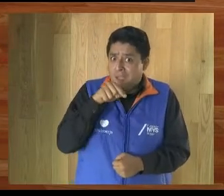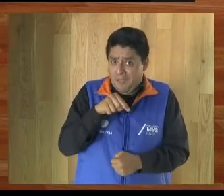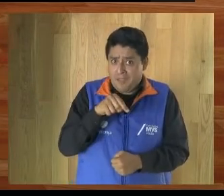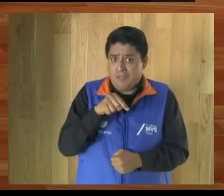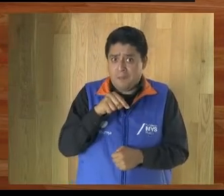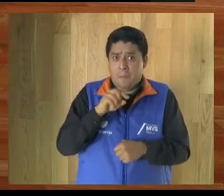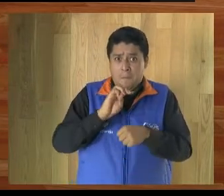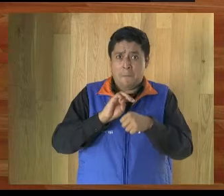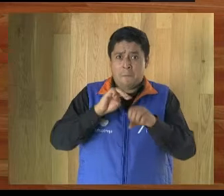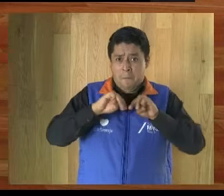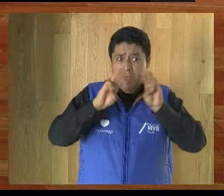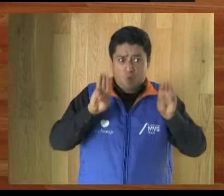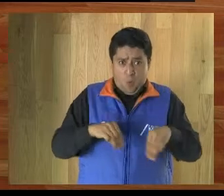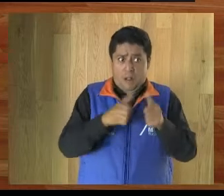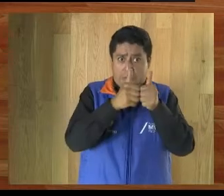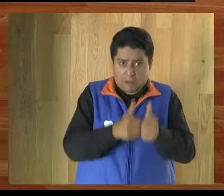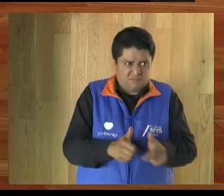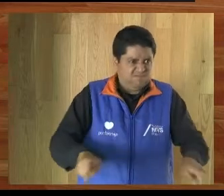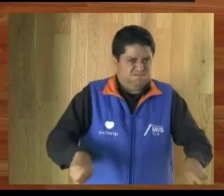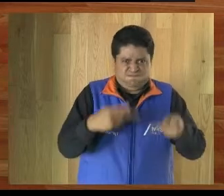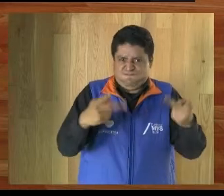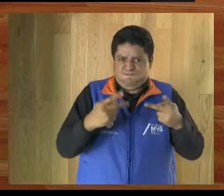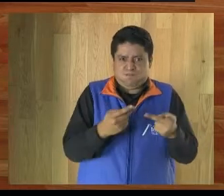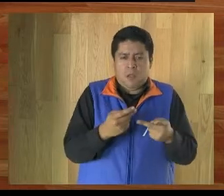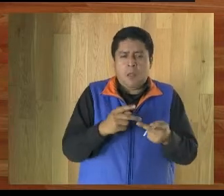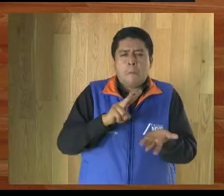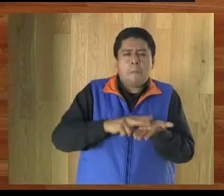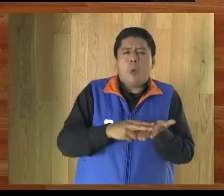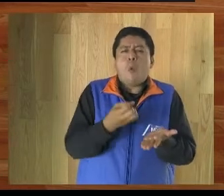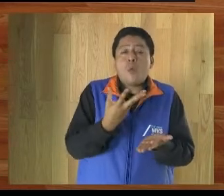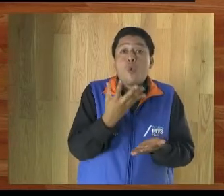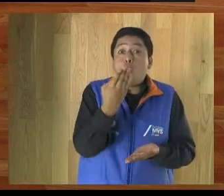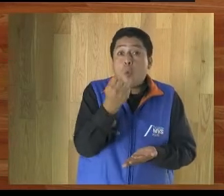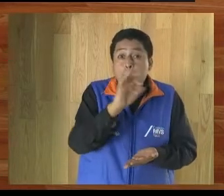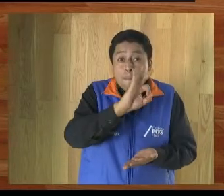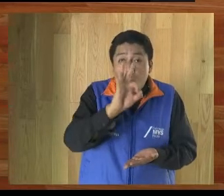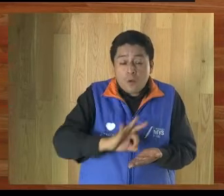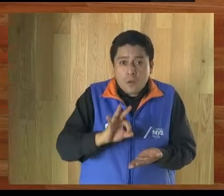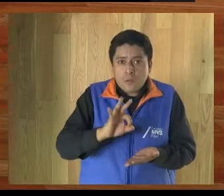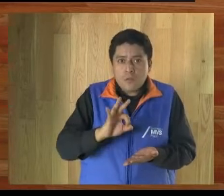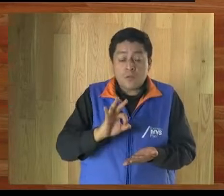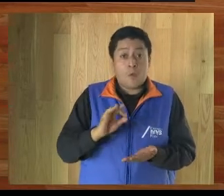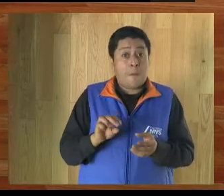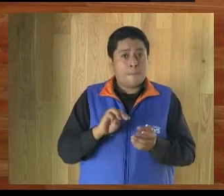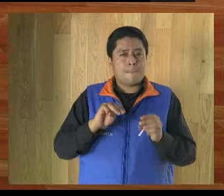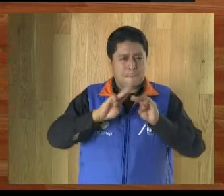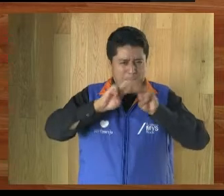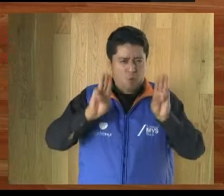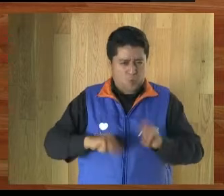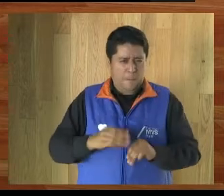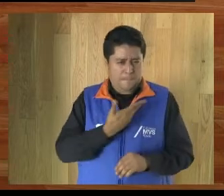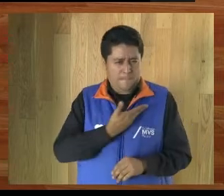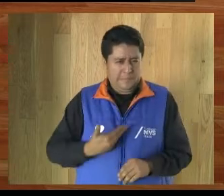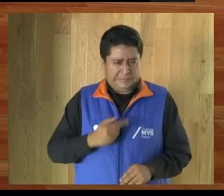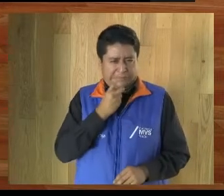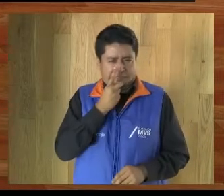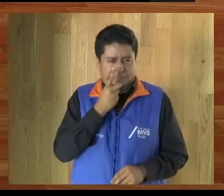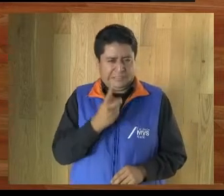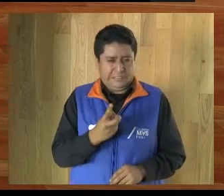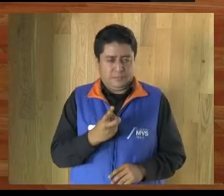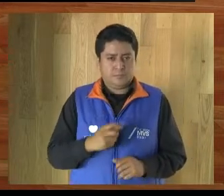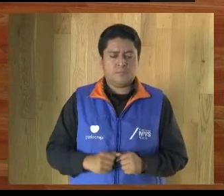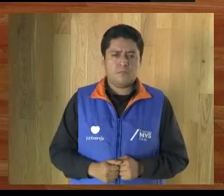¿no? Y dijo el presidente ejecutivo de McDonald's: algunos podrían argumentar que brindar acceso